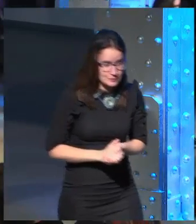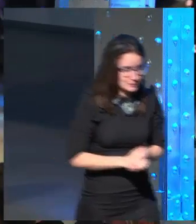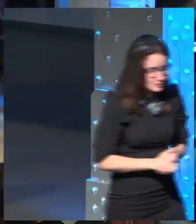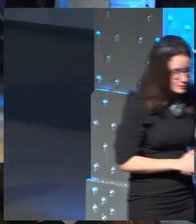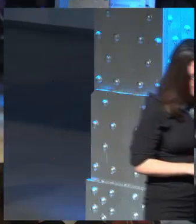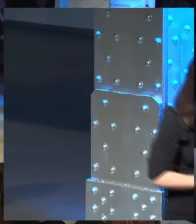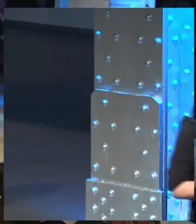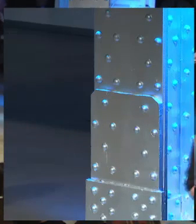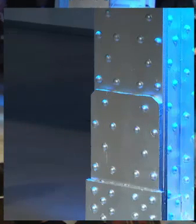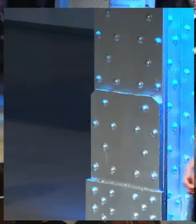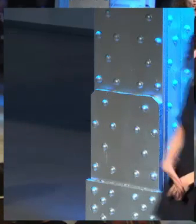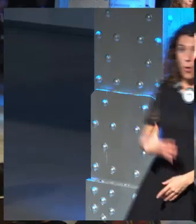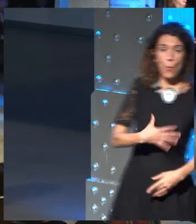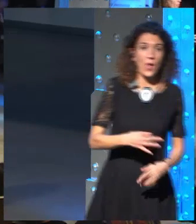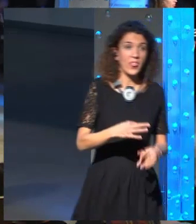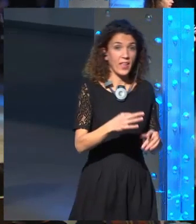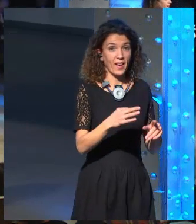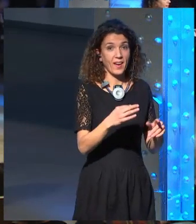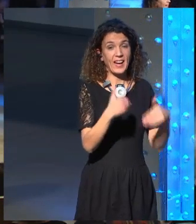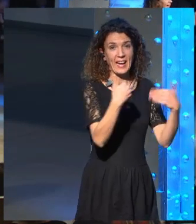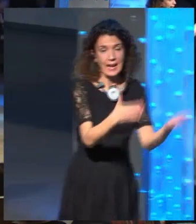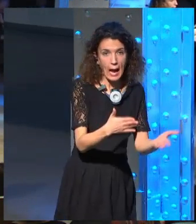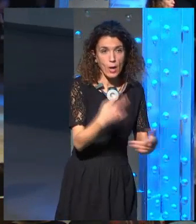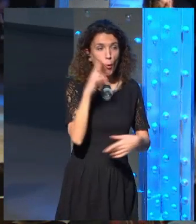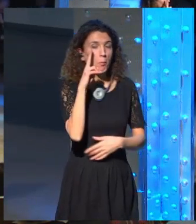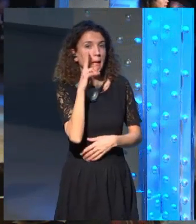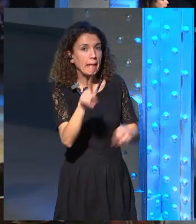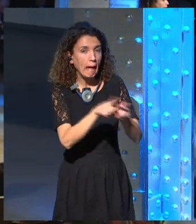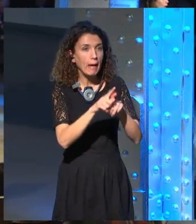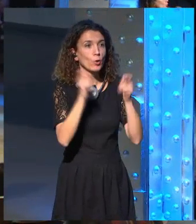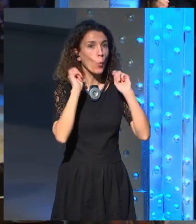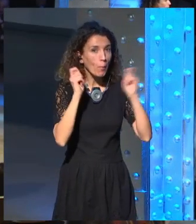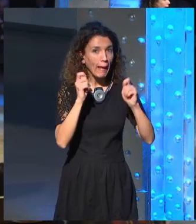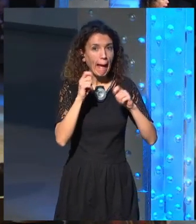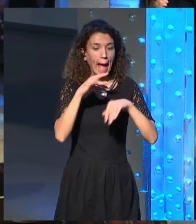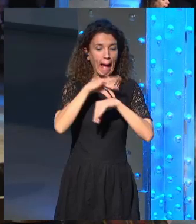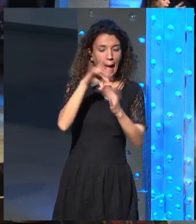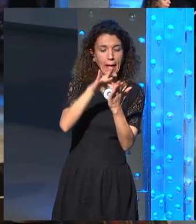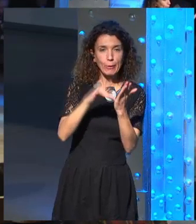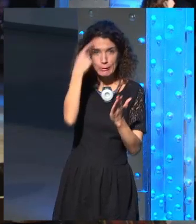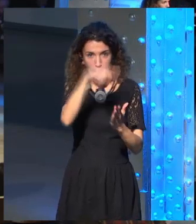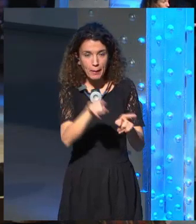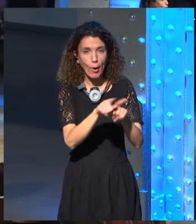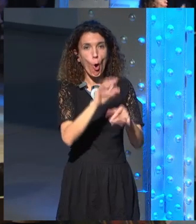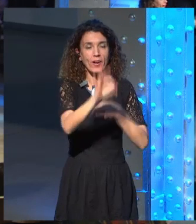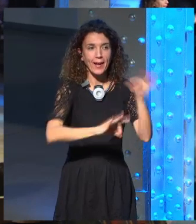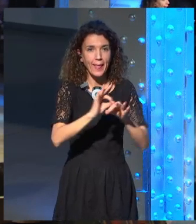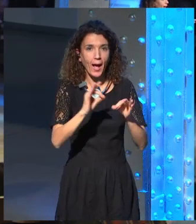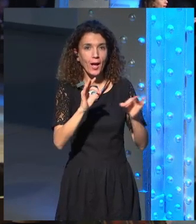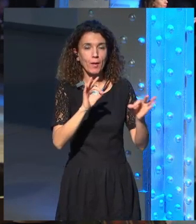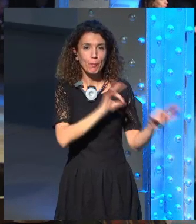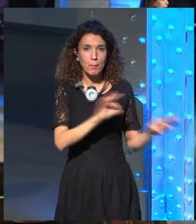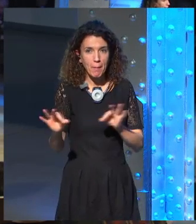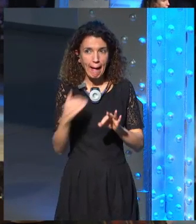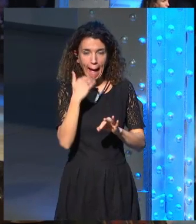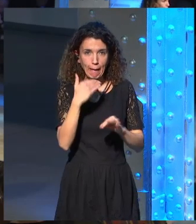enviar regalos, se puede estar atento a la agenda de los cumpleaños, organizar que reciban una sorpresa. ¿Se puede hacer eso